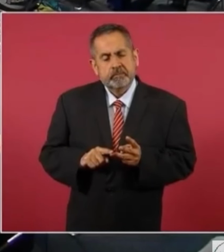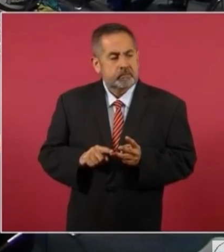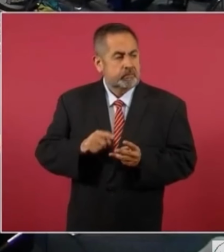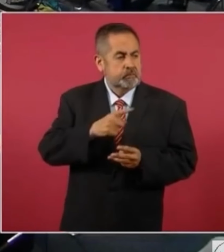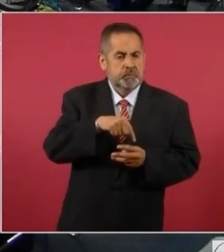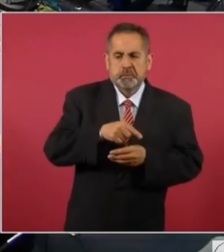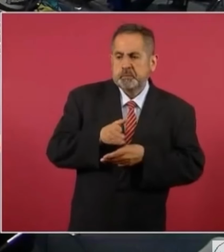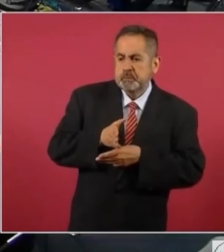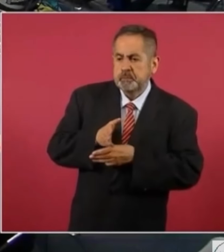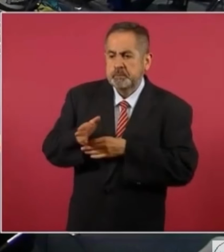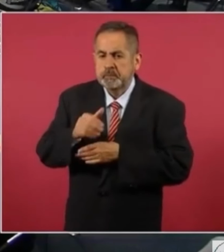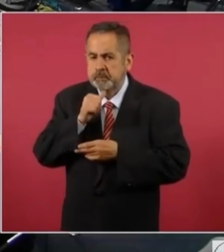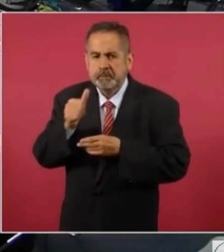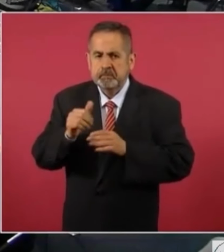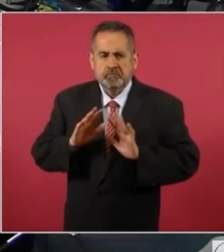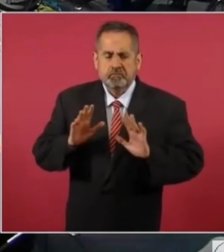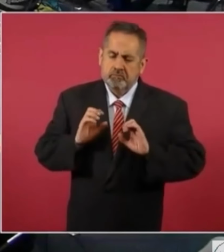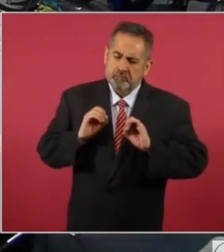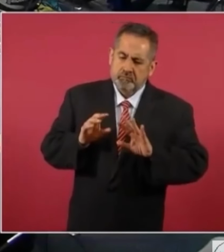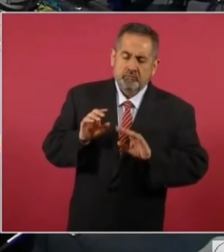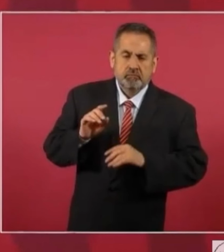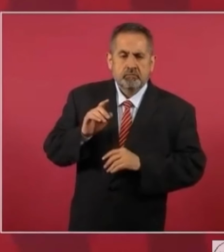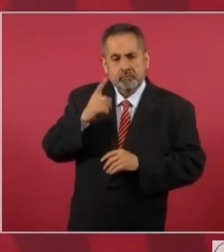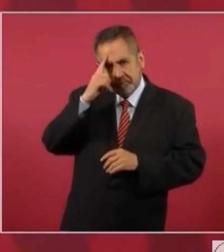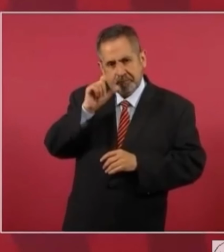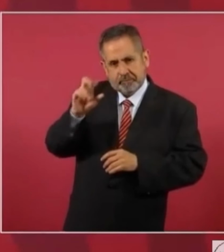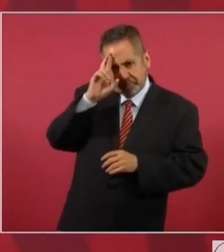injerencista en el caso del Perú,